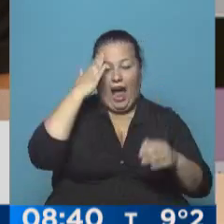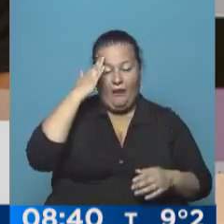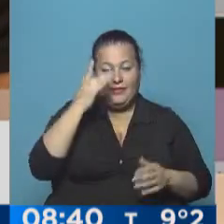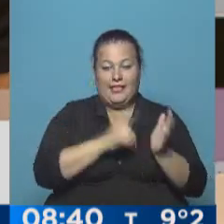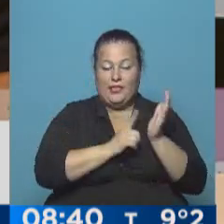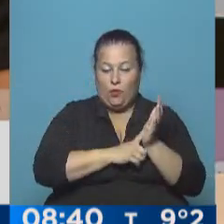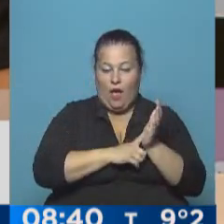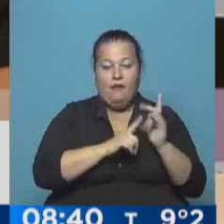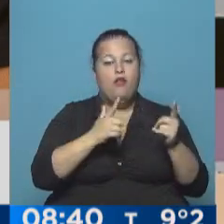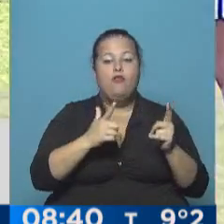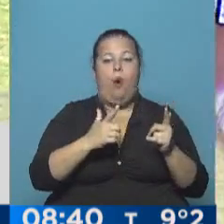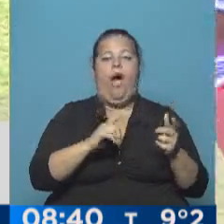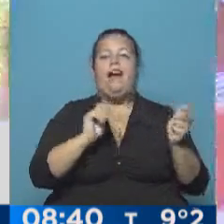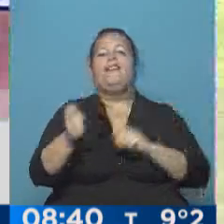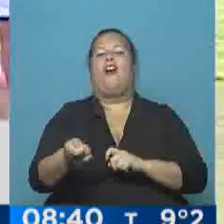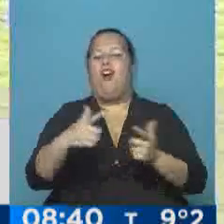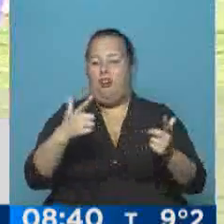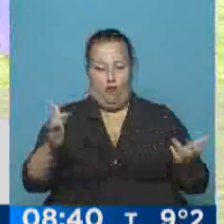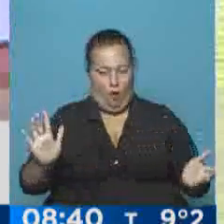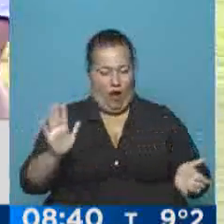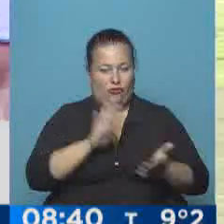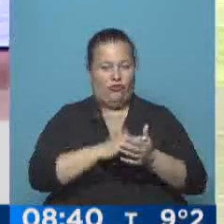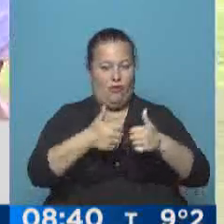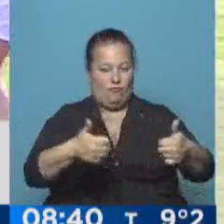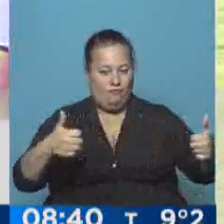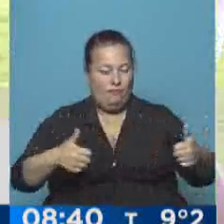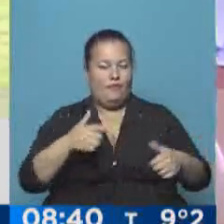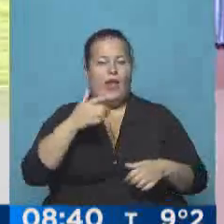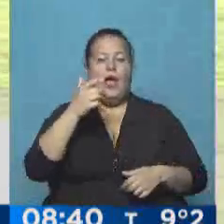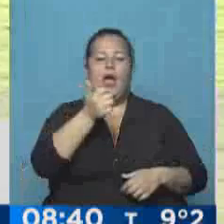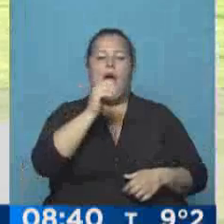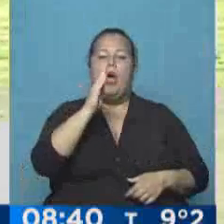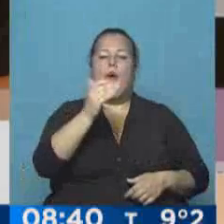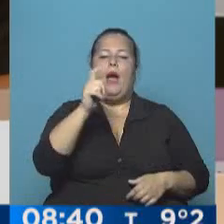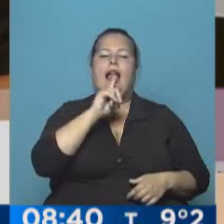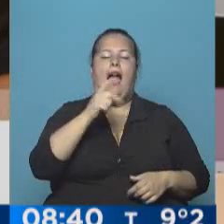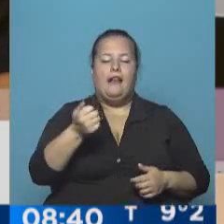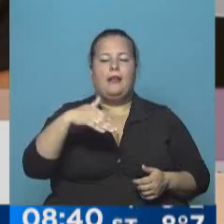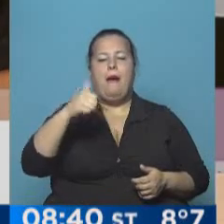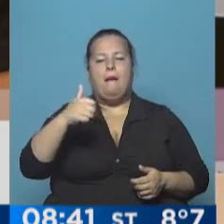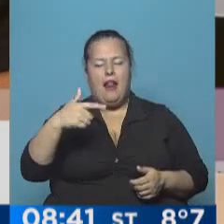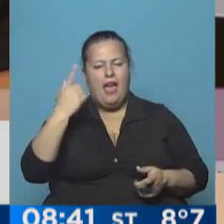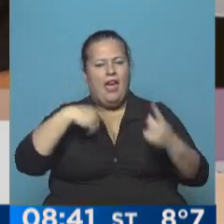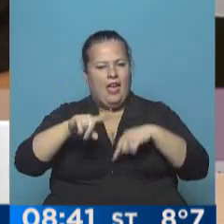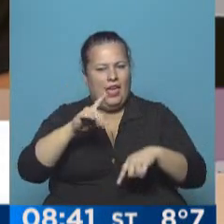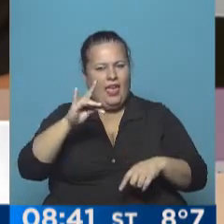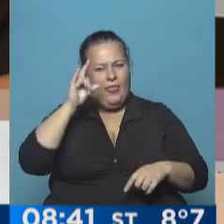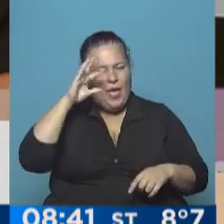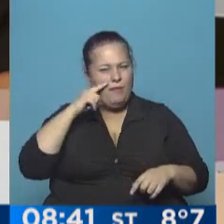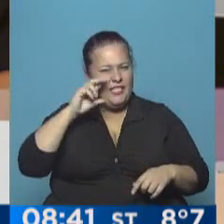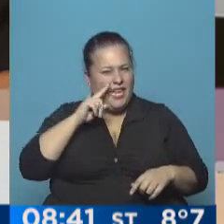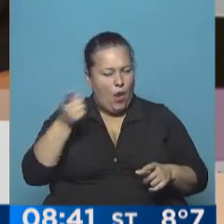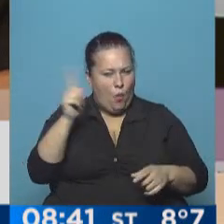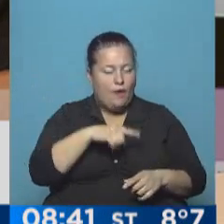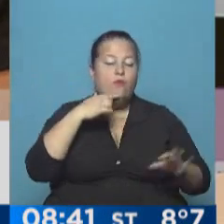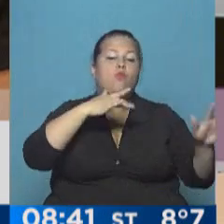titular. No tiene demasiado recambio en esa posición, están Álvarez Balanta y Emanuel Mamana. ¿Viene De Micheli por vuelve a River?